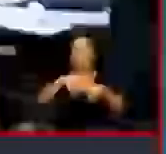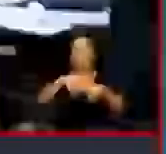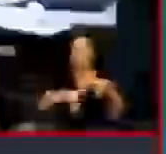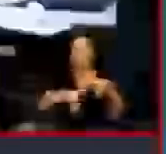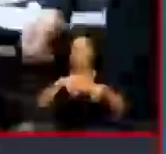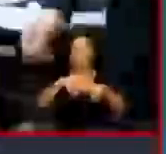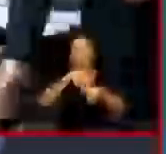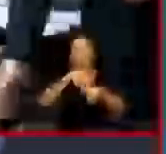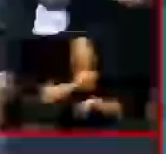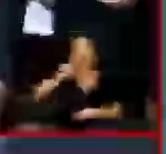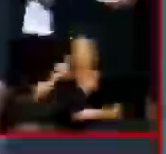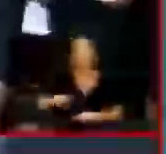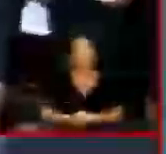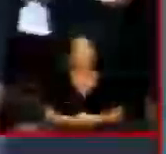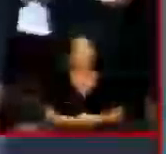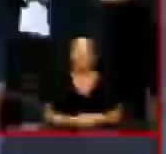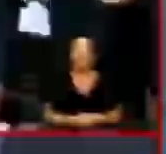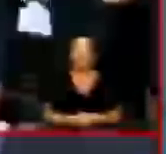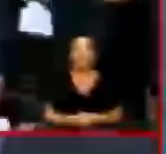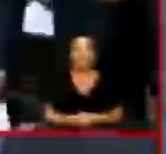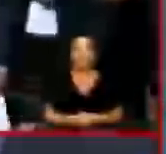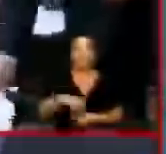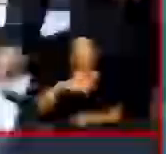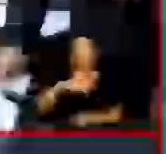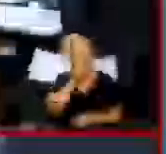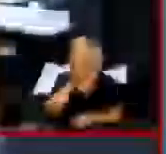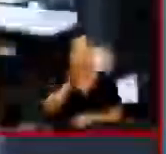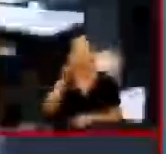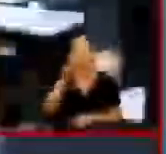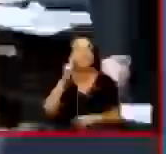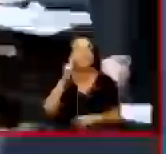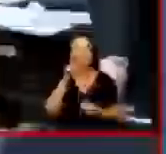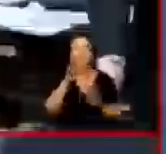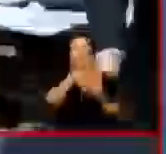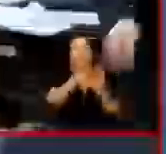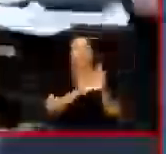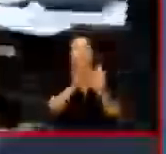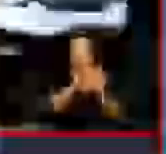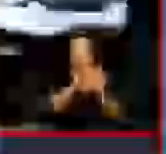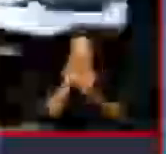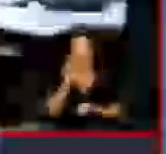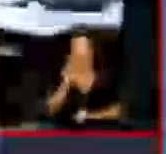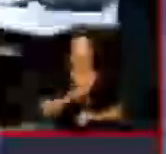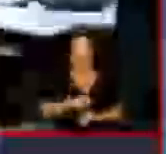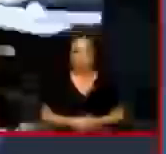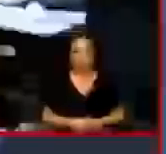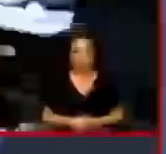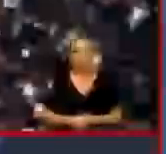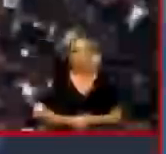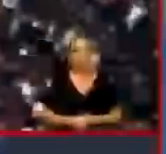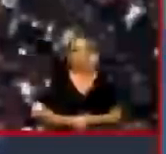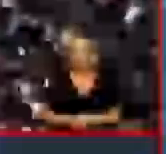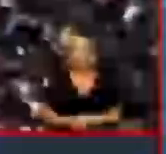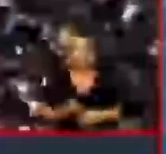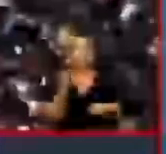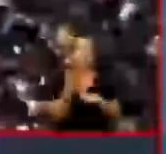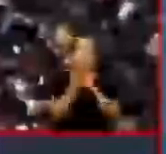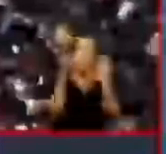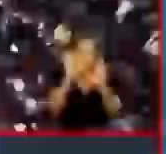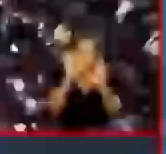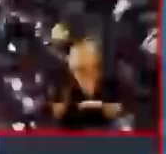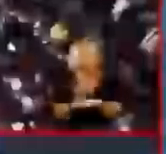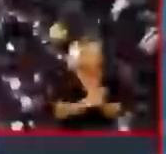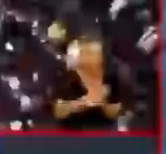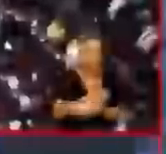coincido con lo que expresaba Javier recién, en tanto y en cuanto después de las elecciones es más el momento